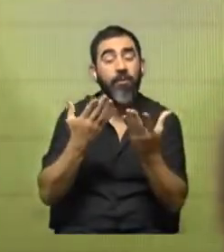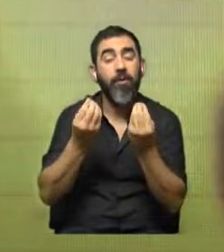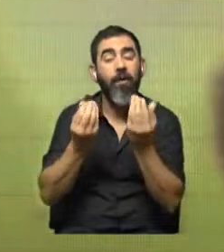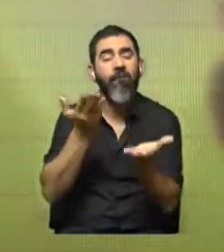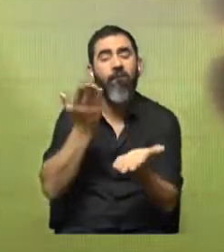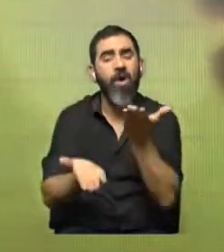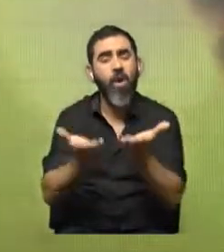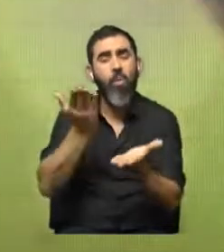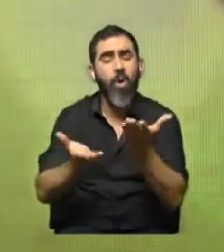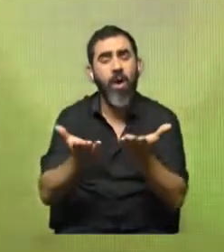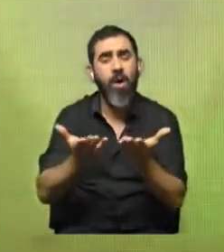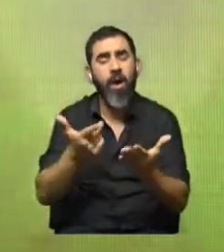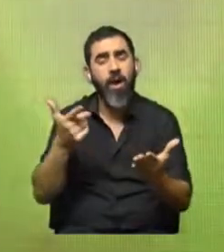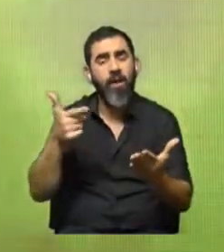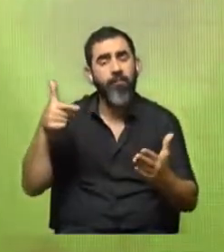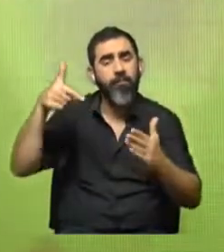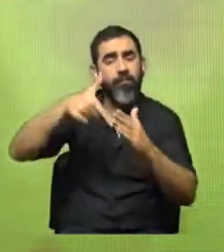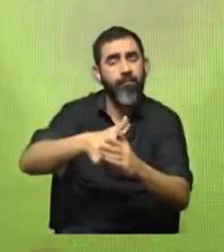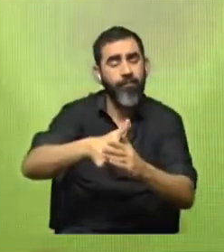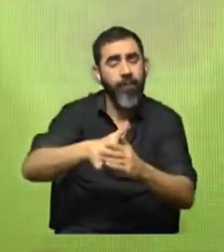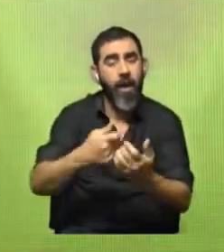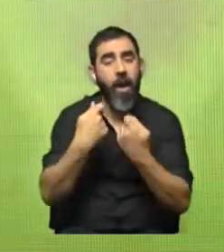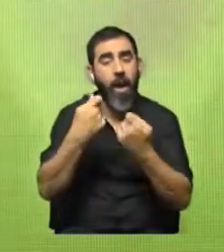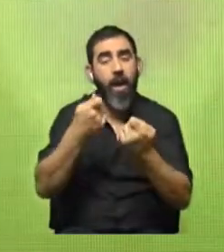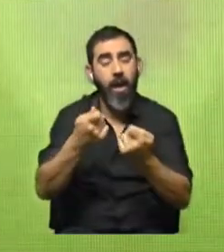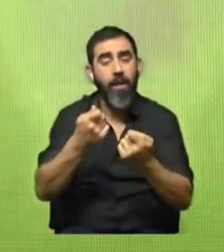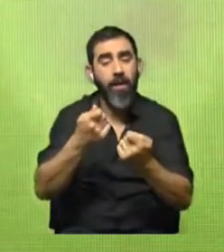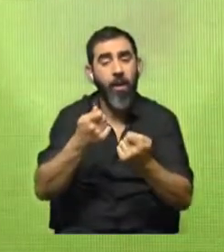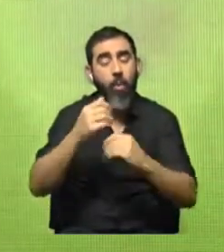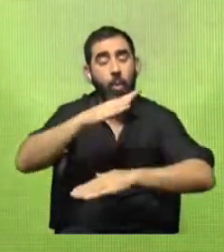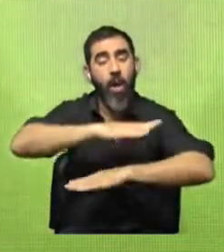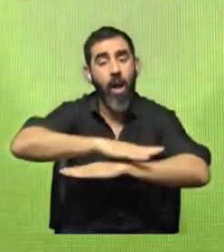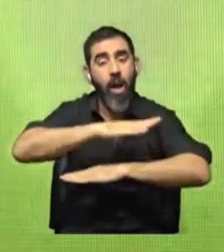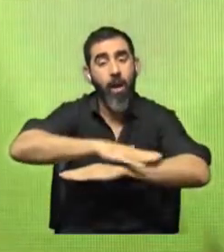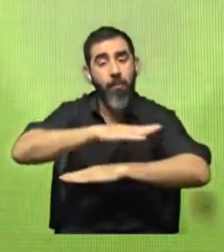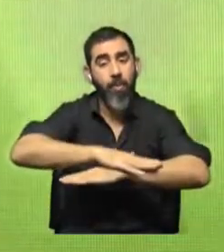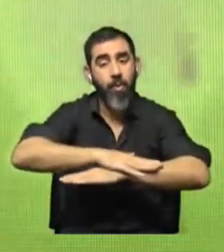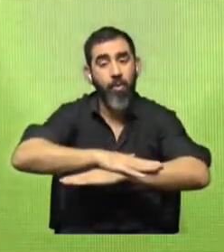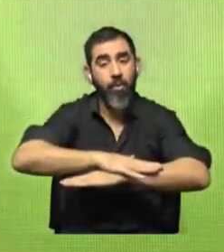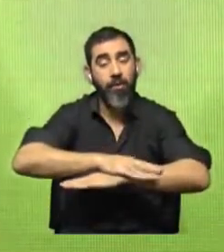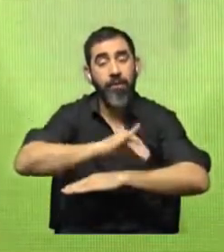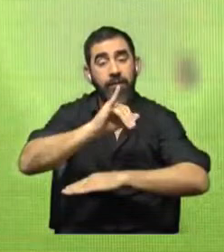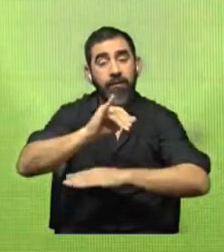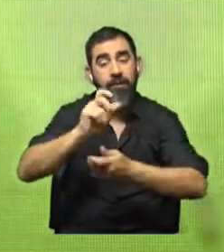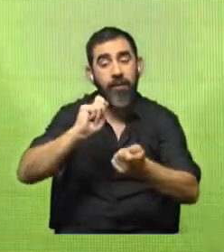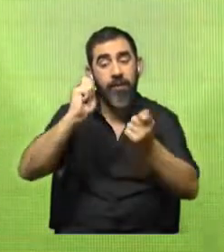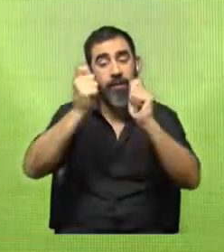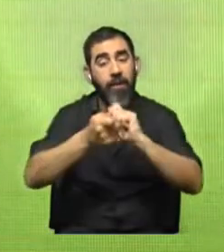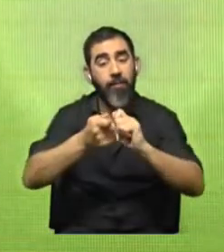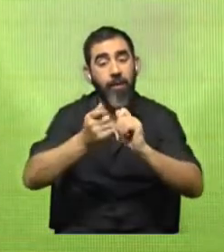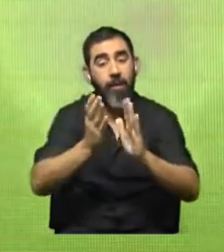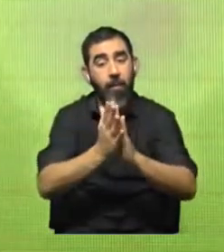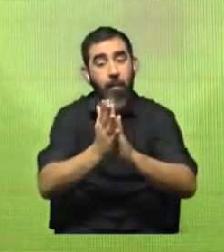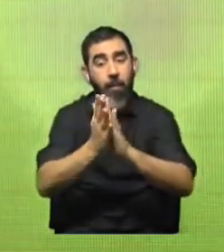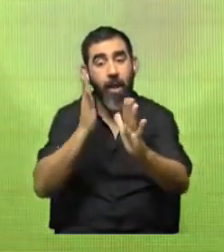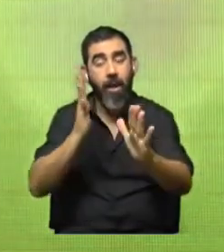evaluar el consumo de combustible de un modelo específico de camión si sustituían las placas